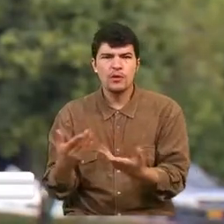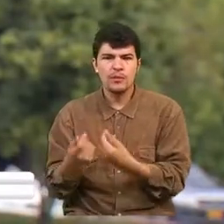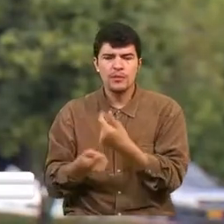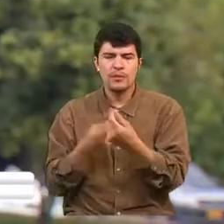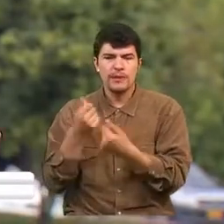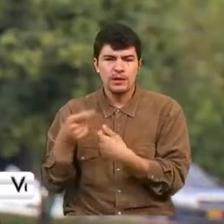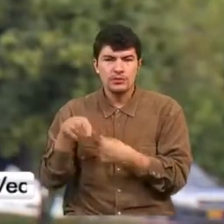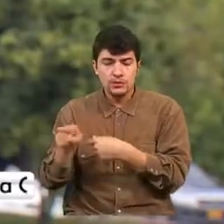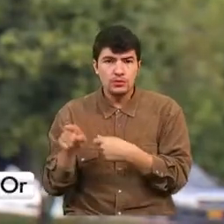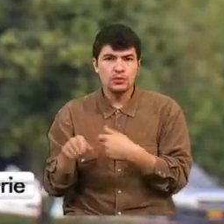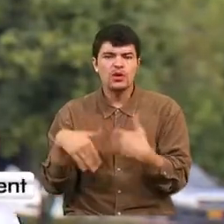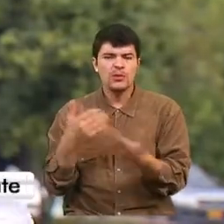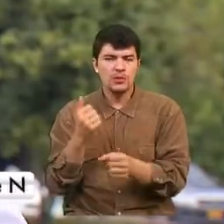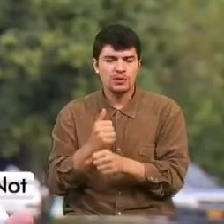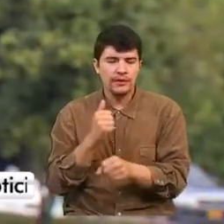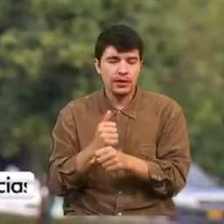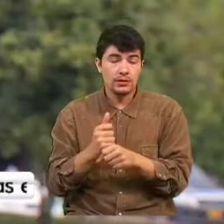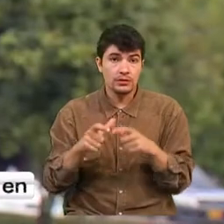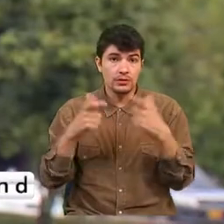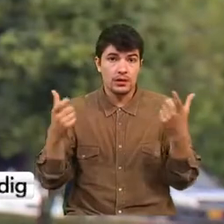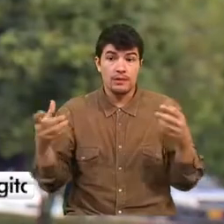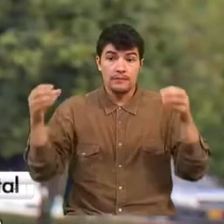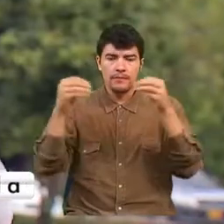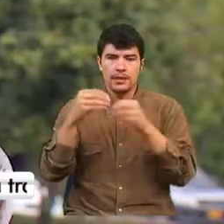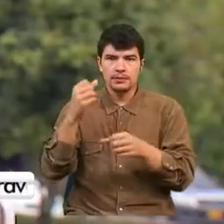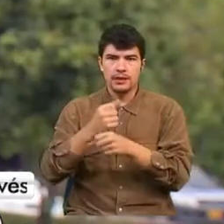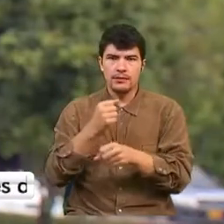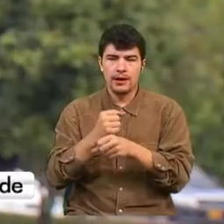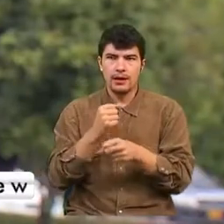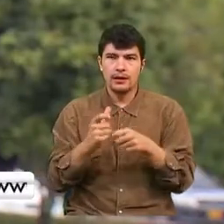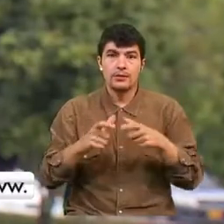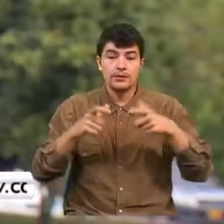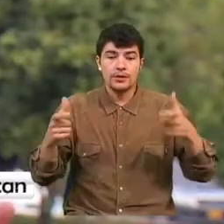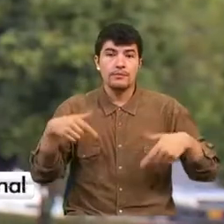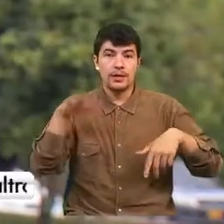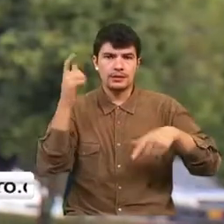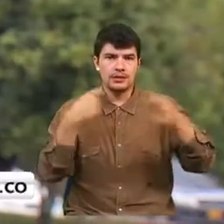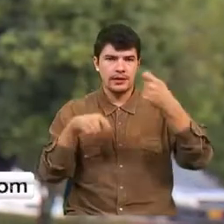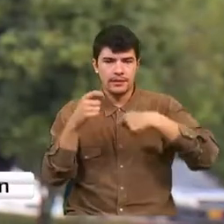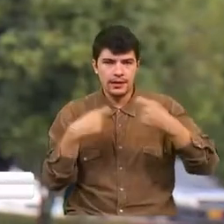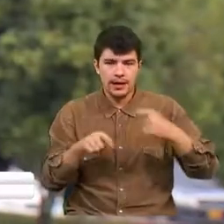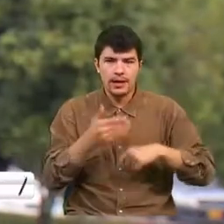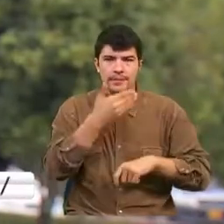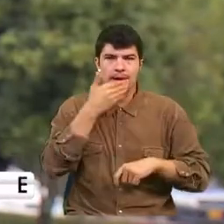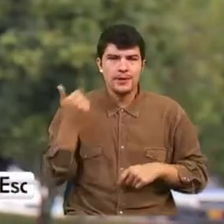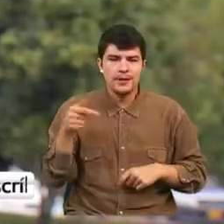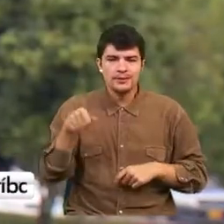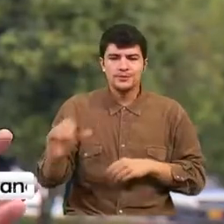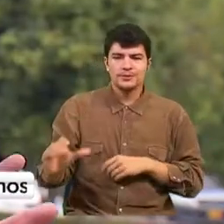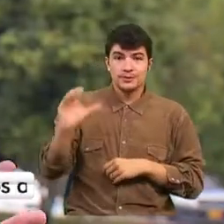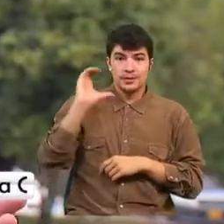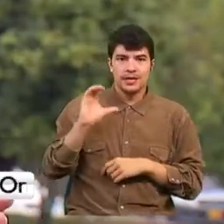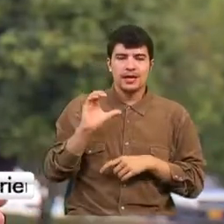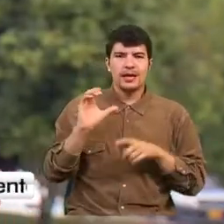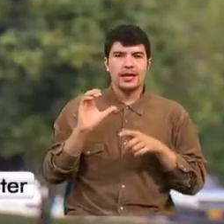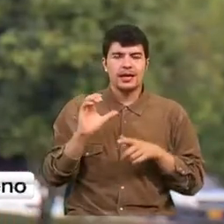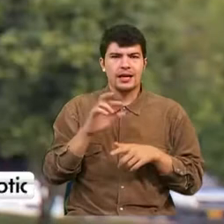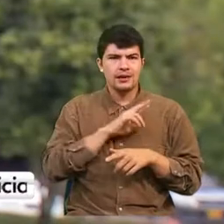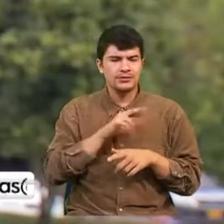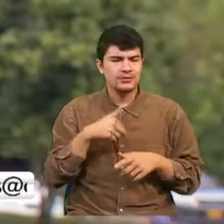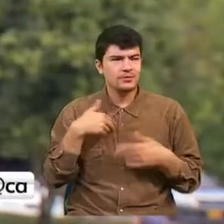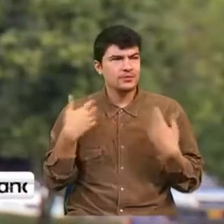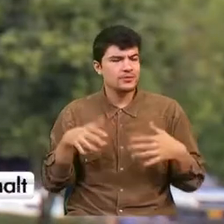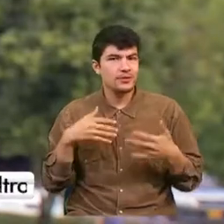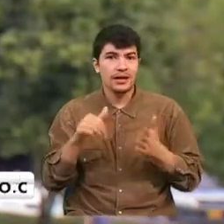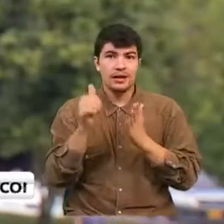aumentado el trabajo, han vinculado más gente, han aumentado sus ventas, han mejorado sus ingresos y que esto nos da pie a que